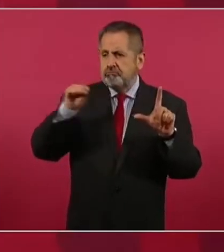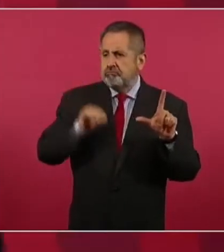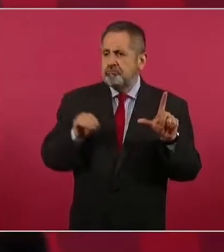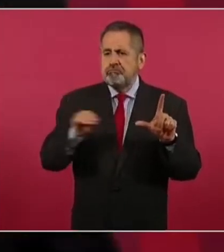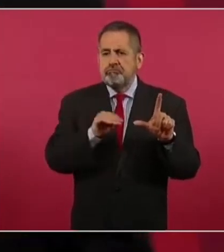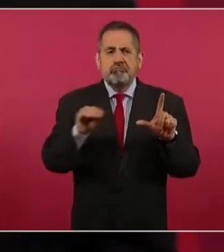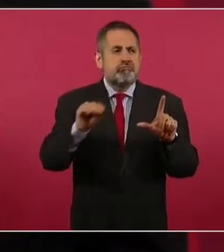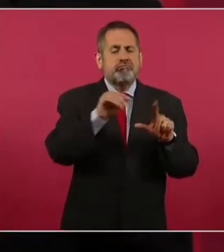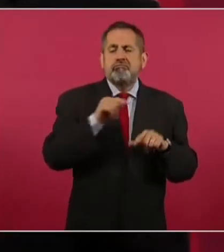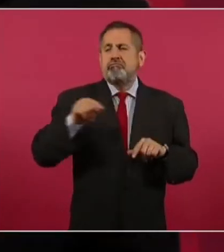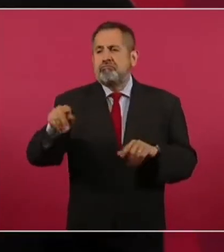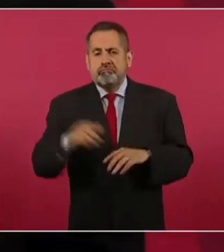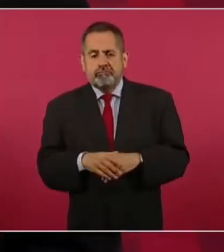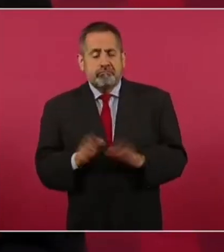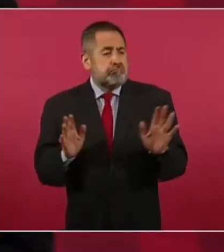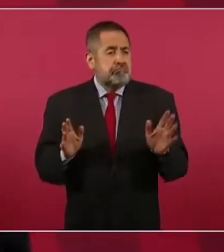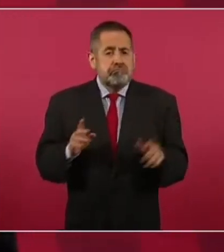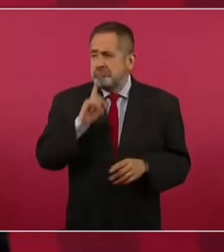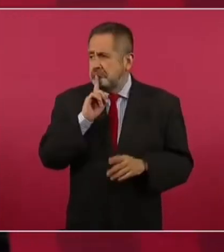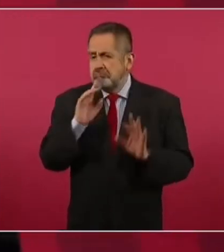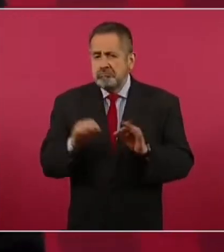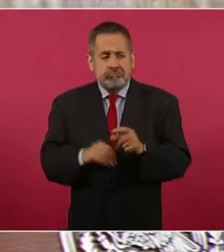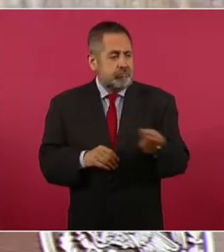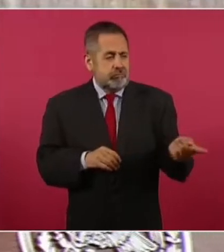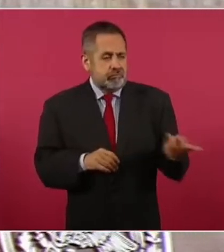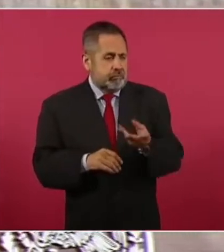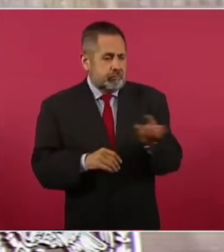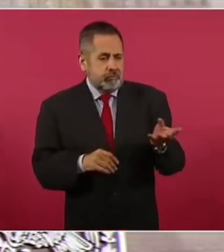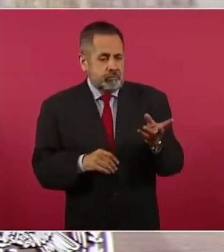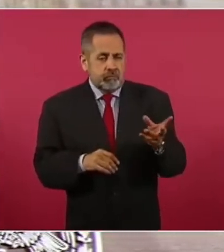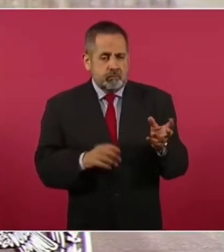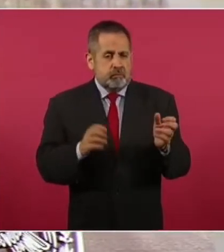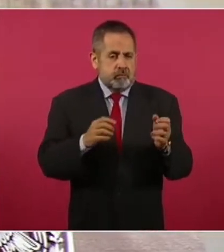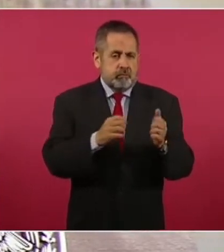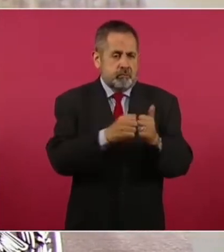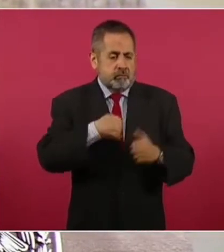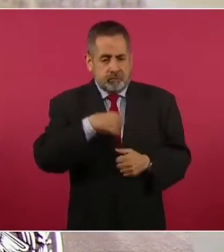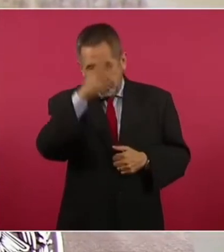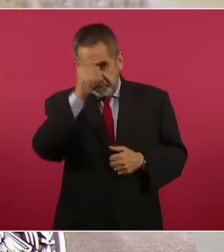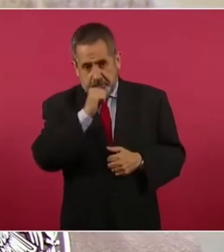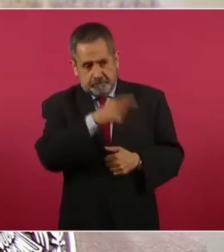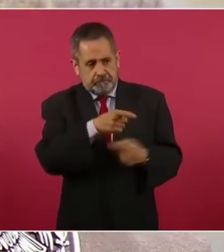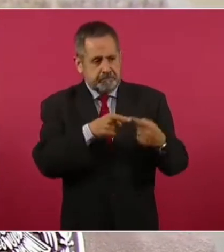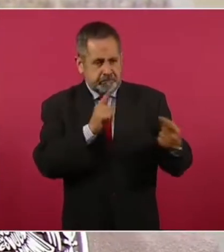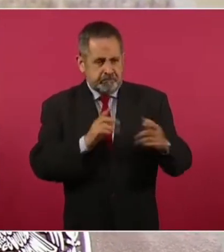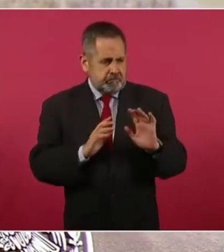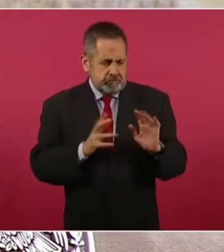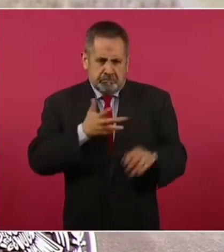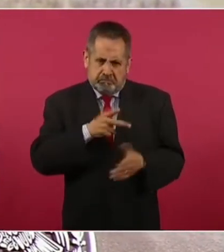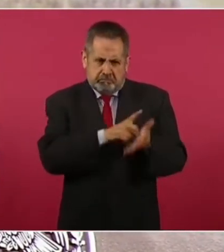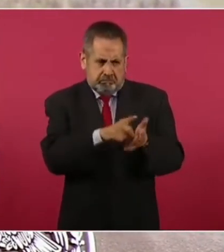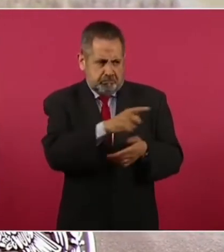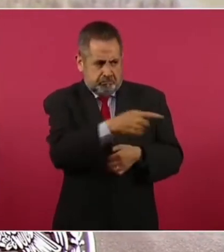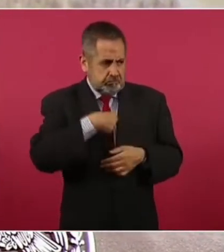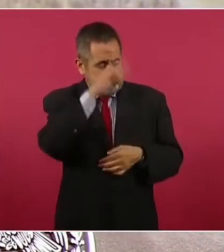hasta los que no están de acuerdo con nosotros, y además tienen derecho